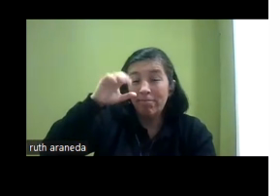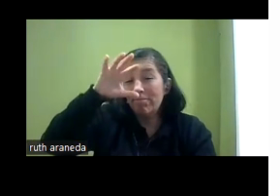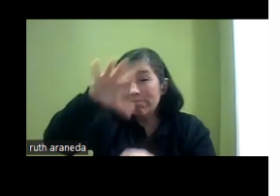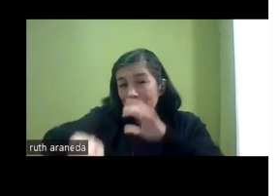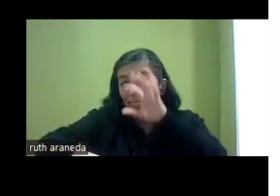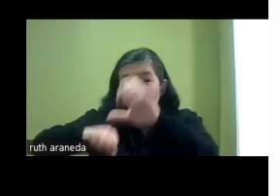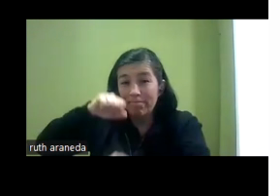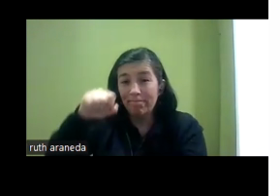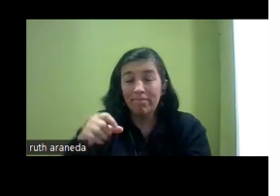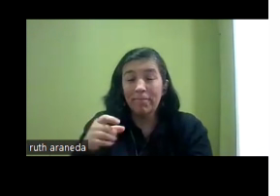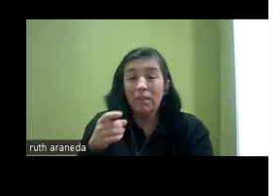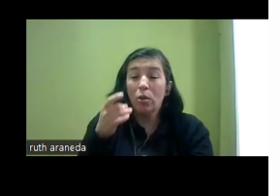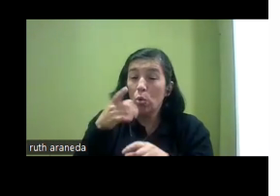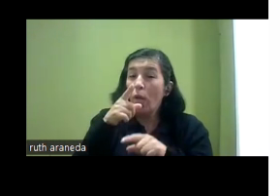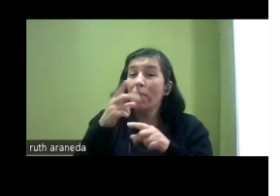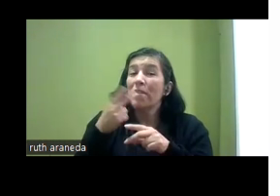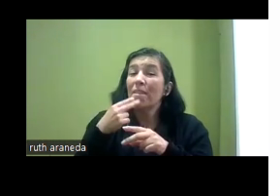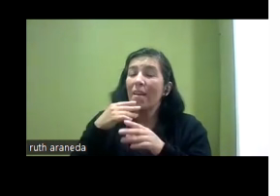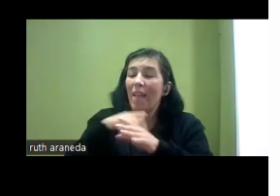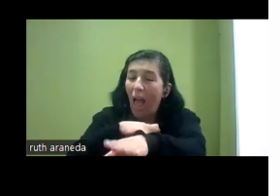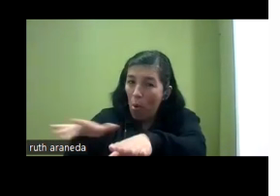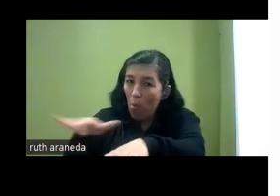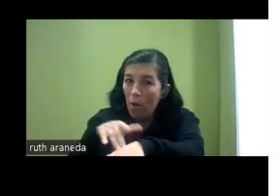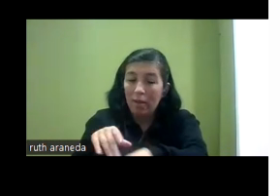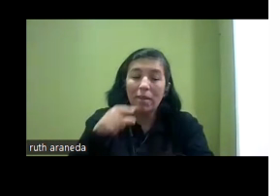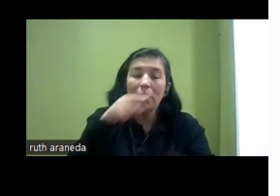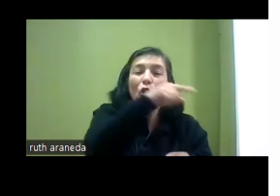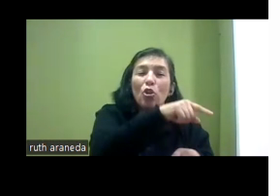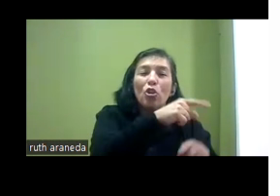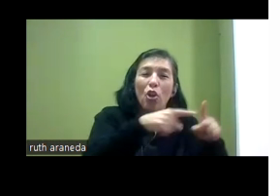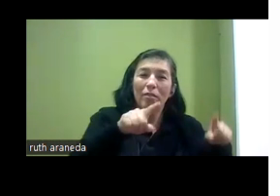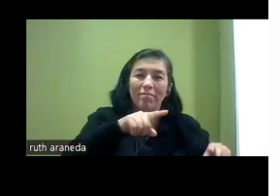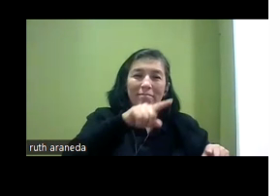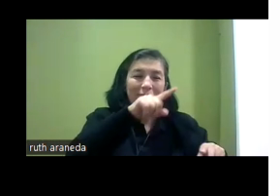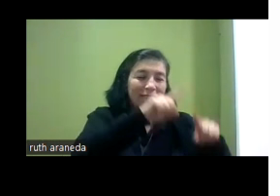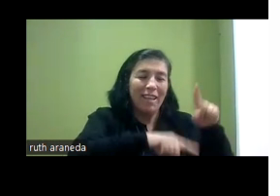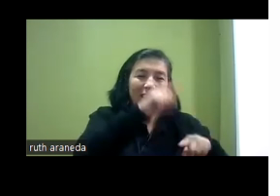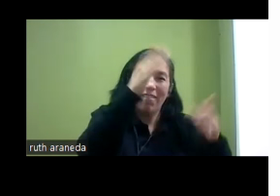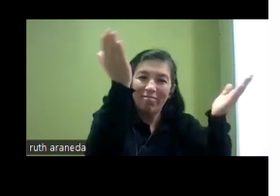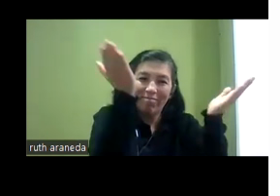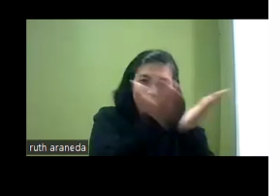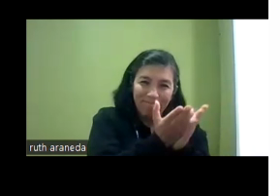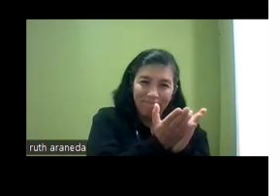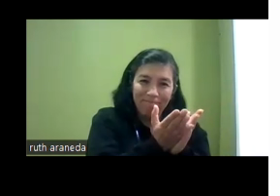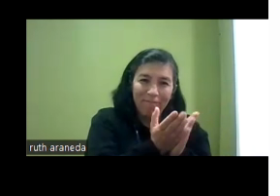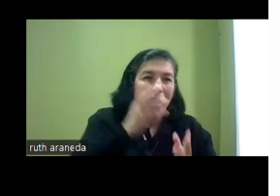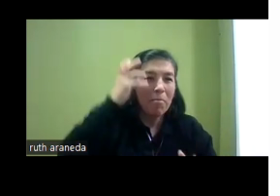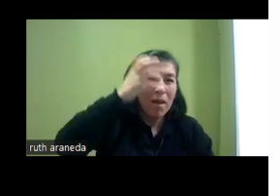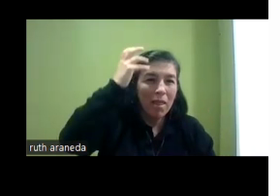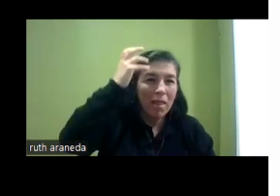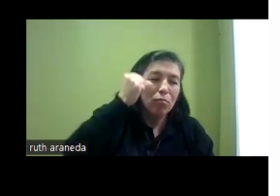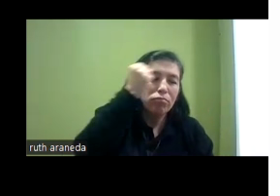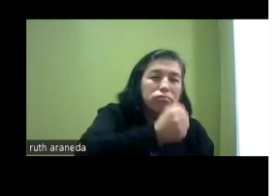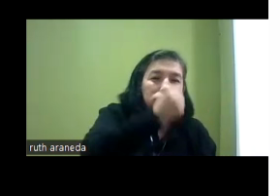en la costa, versus agricultores, pastores de más al interior.